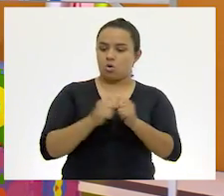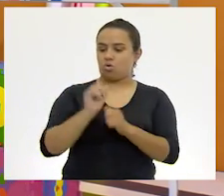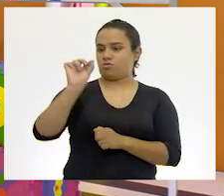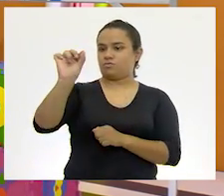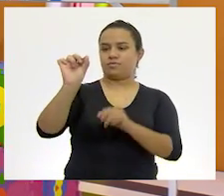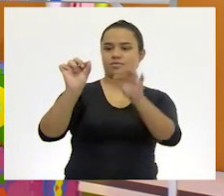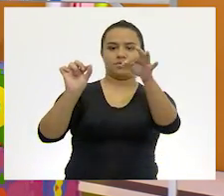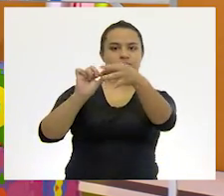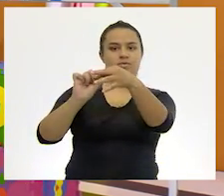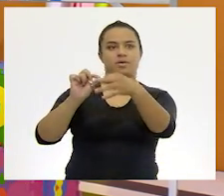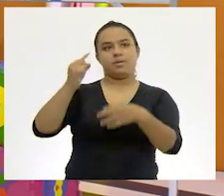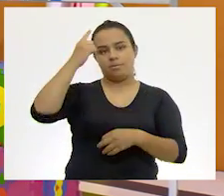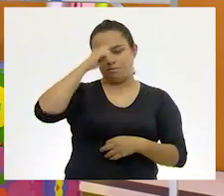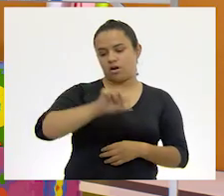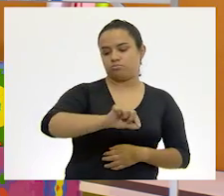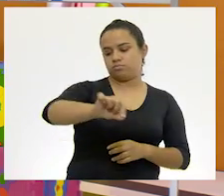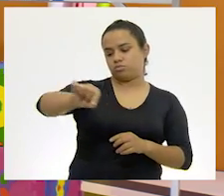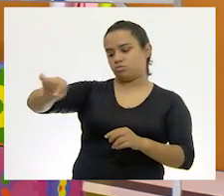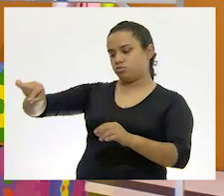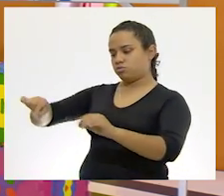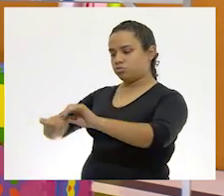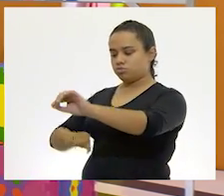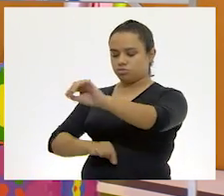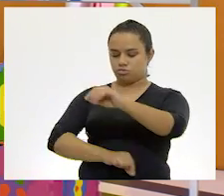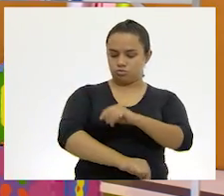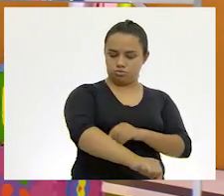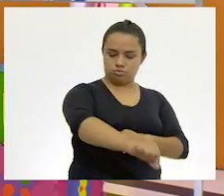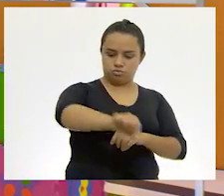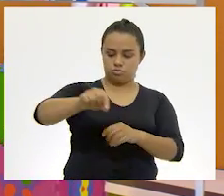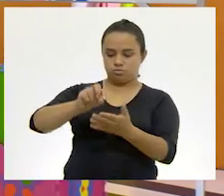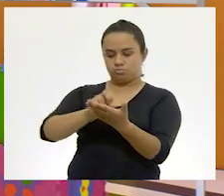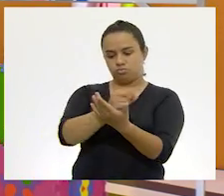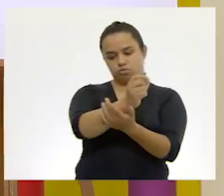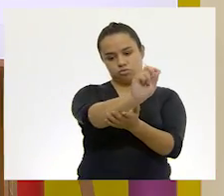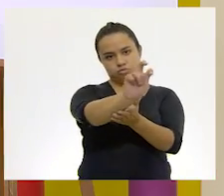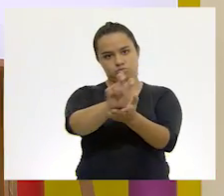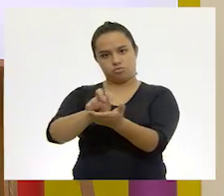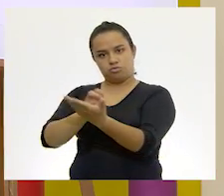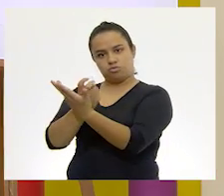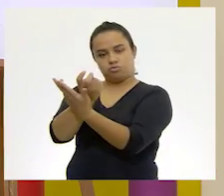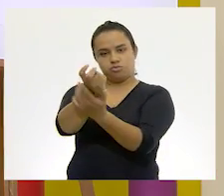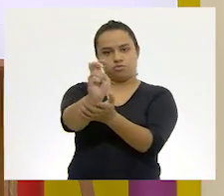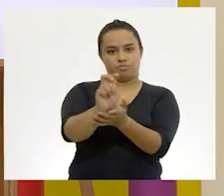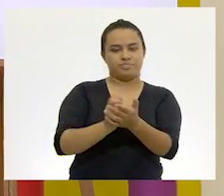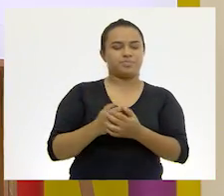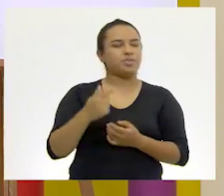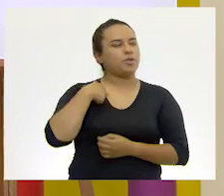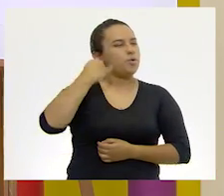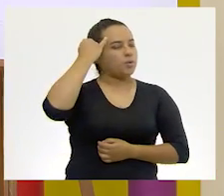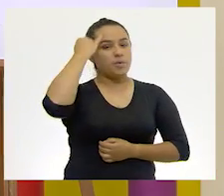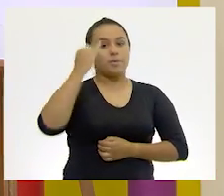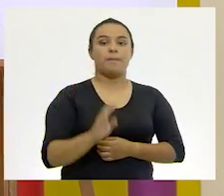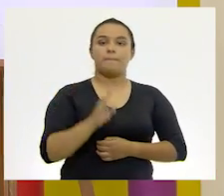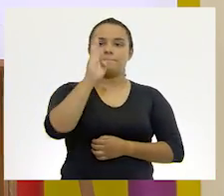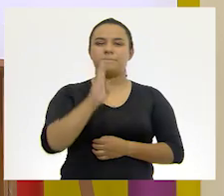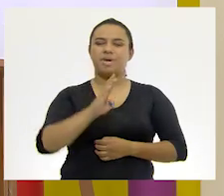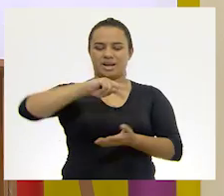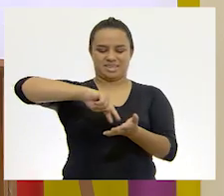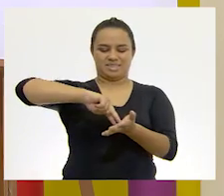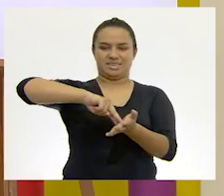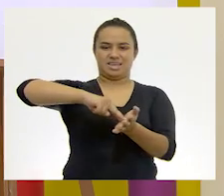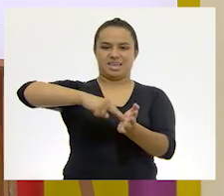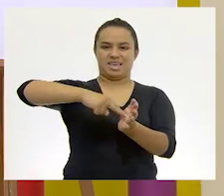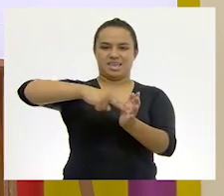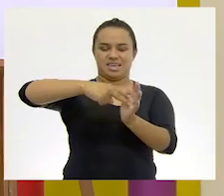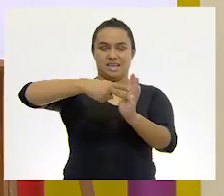mano que vaya registrando los movimientos que va realizando. Claro. ¿No? ¿Sabes qué me imaginé? Como si fuéramos un compás